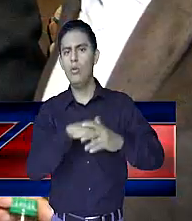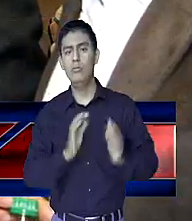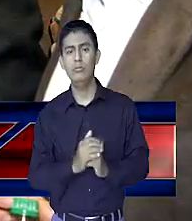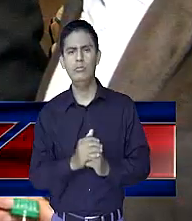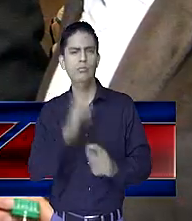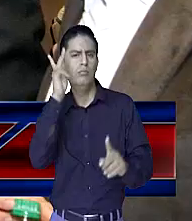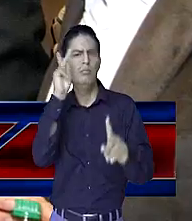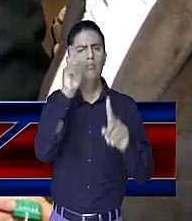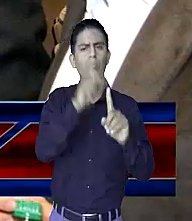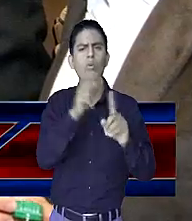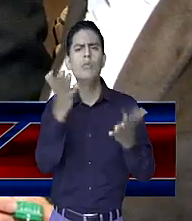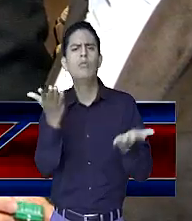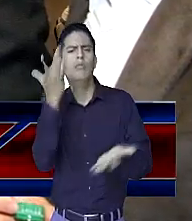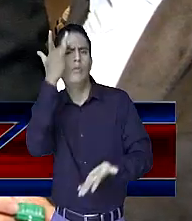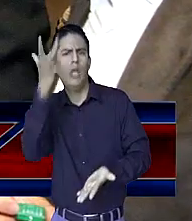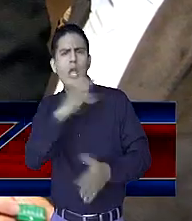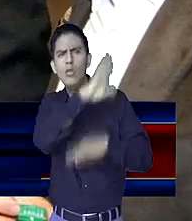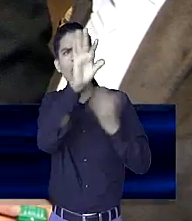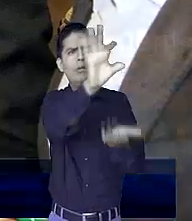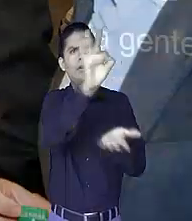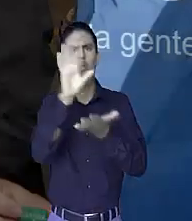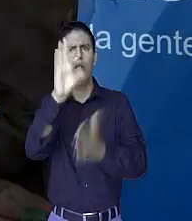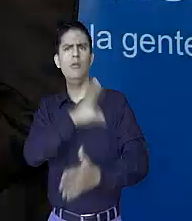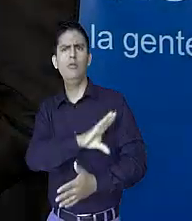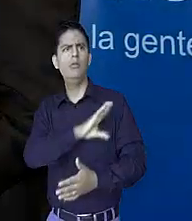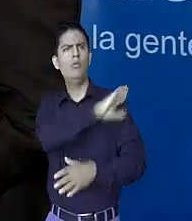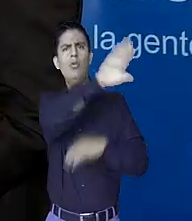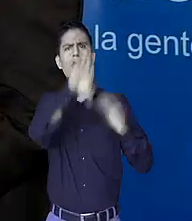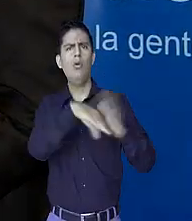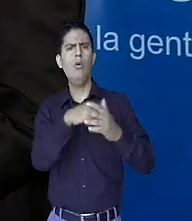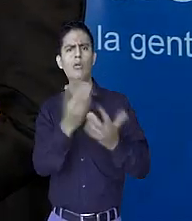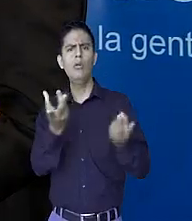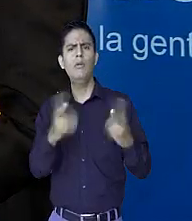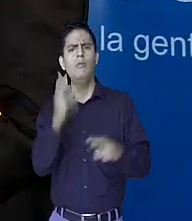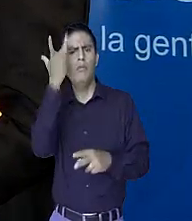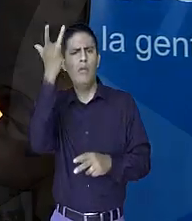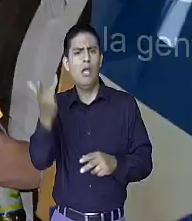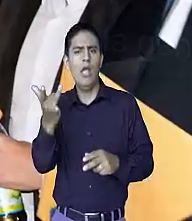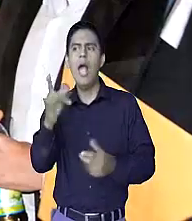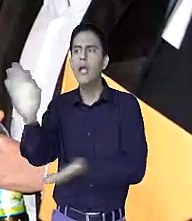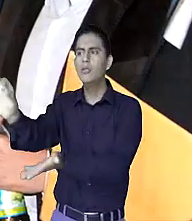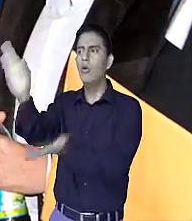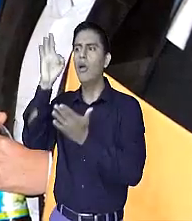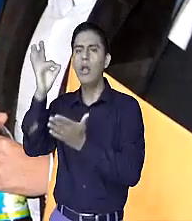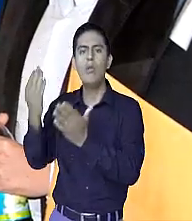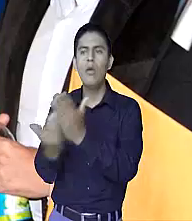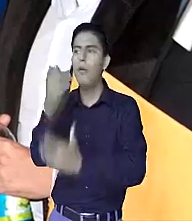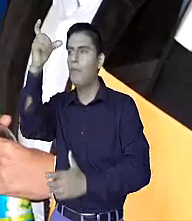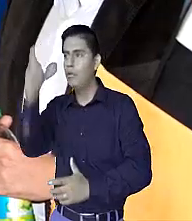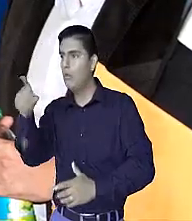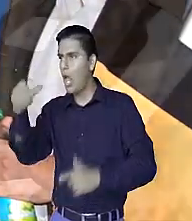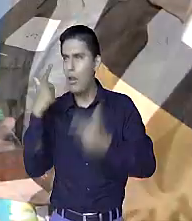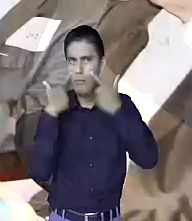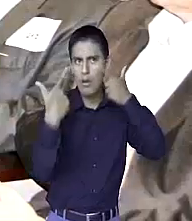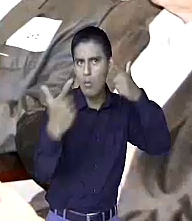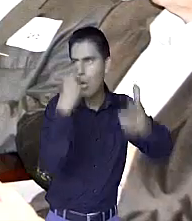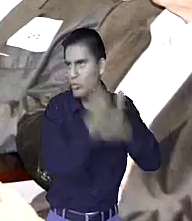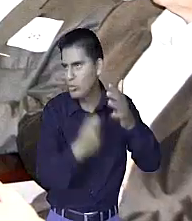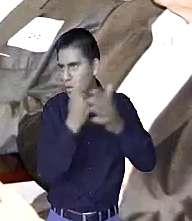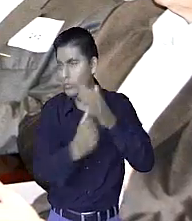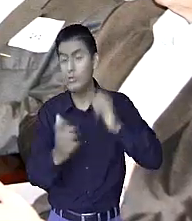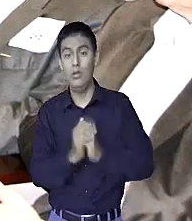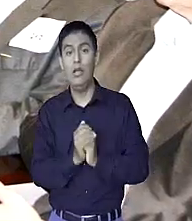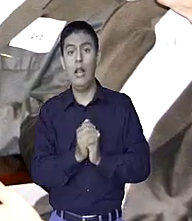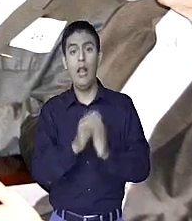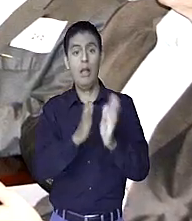punto que convocó a los representantes de los gobiernos seccionales y de la entidad crediticia fue para designar al auditor interno del BEDE, conforme al